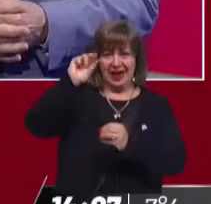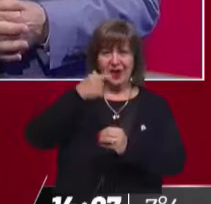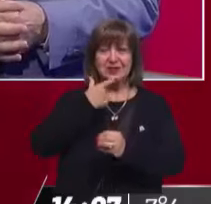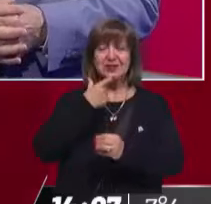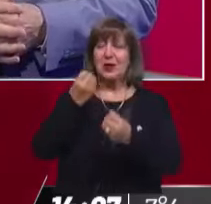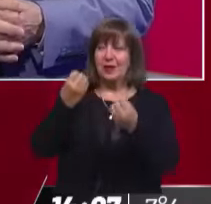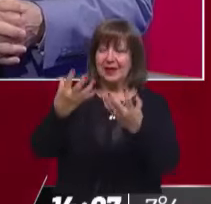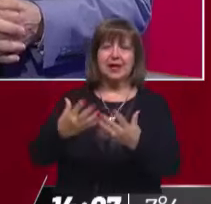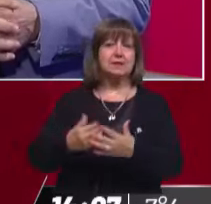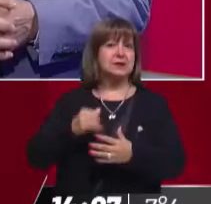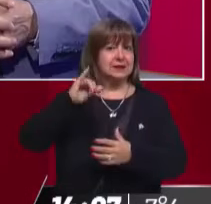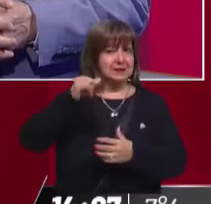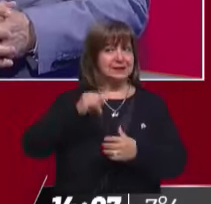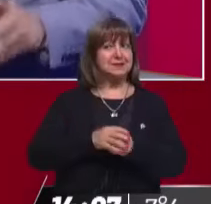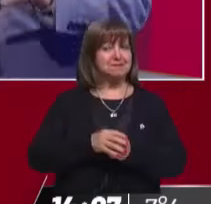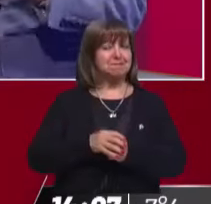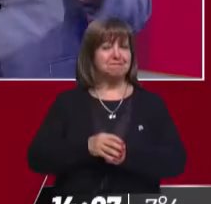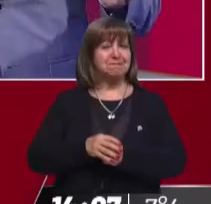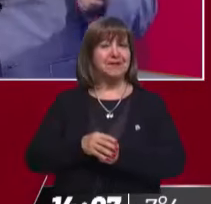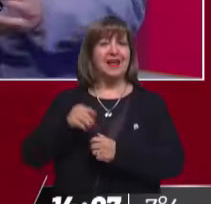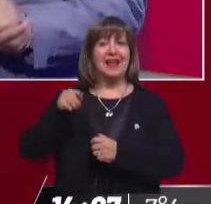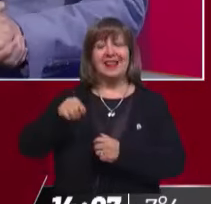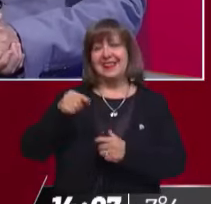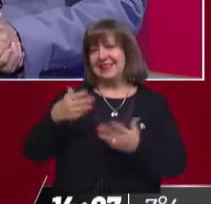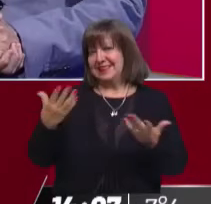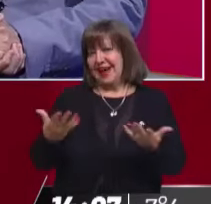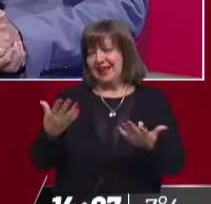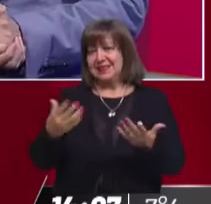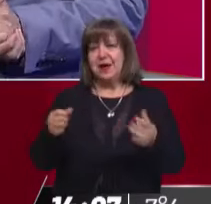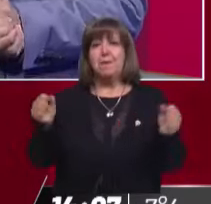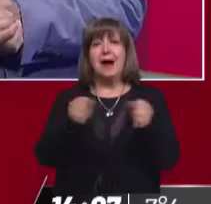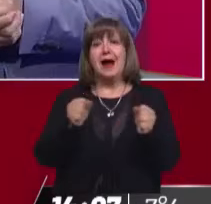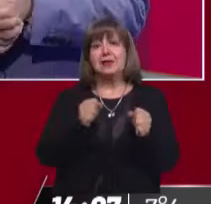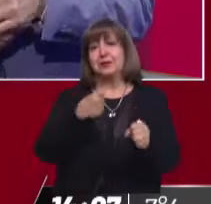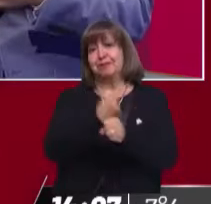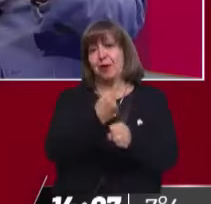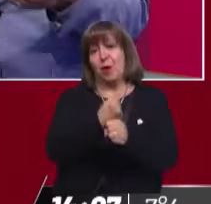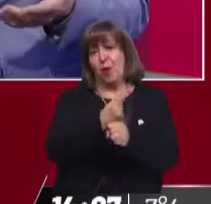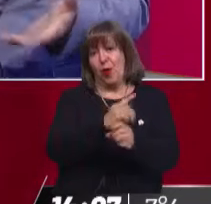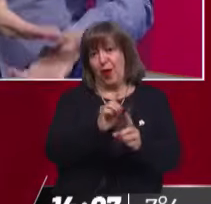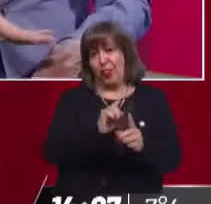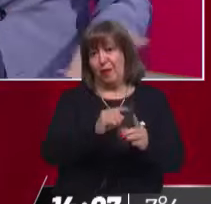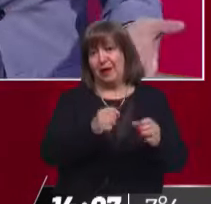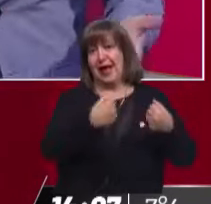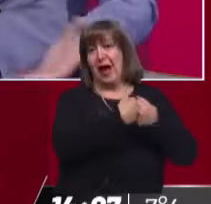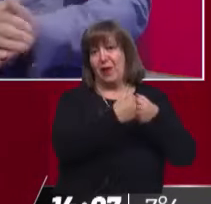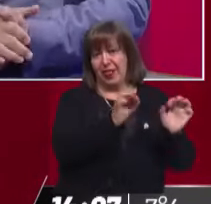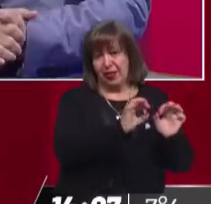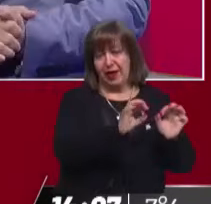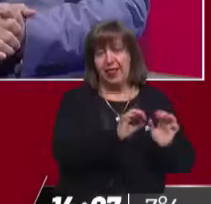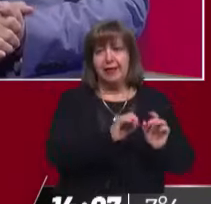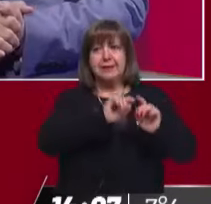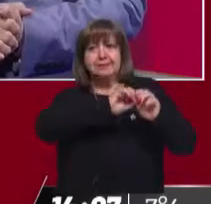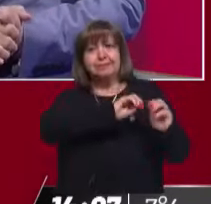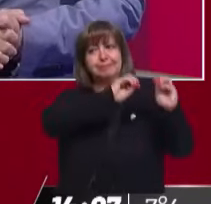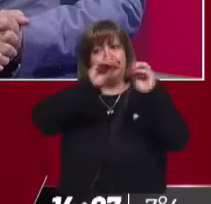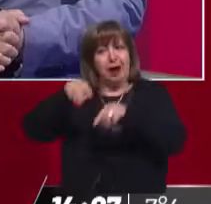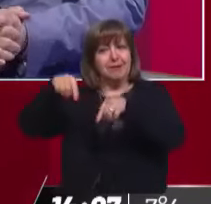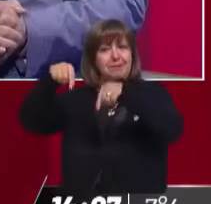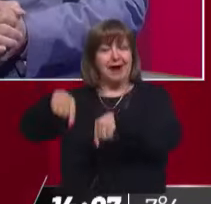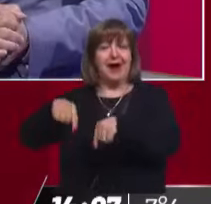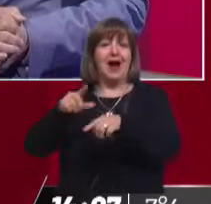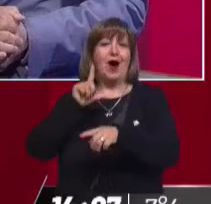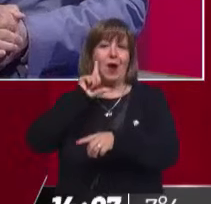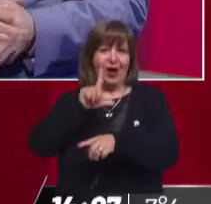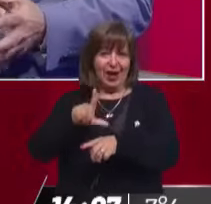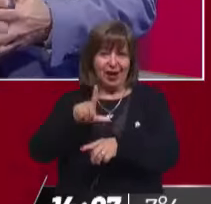están? Sí, Noelia, Marisol. Claro, no pudo ser para mayo. No dieron los tiempos, no dieron los acuerdos, pero ahora ya sí es inminente con